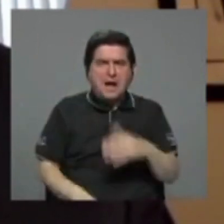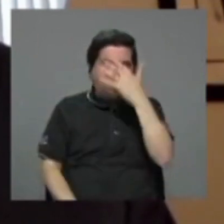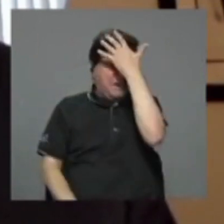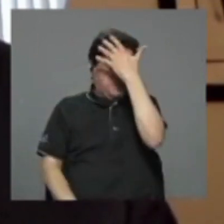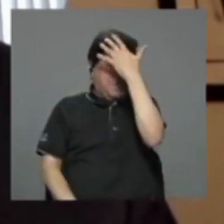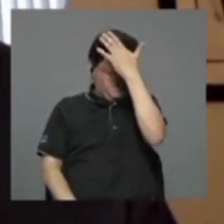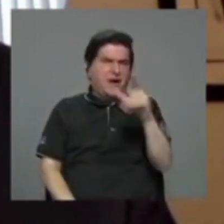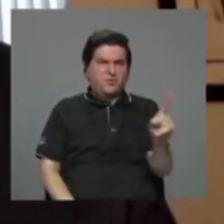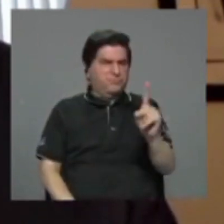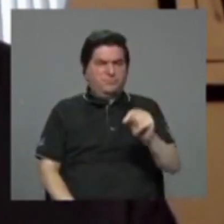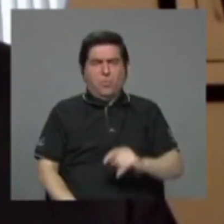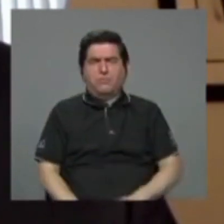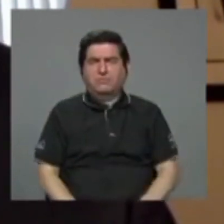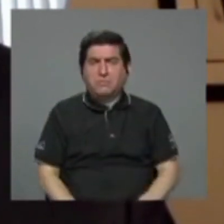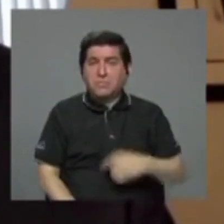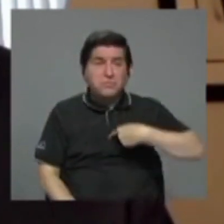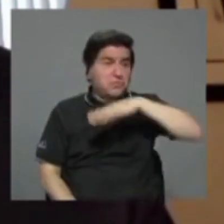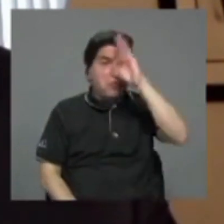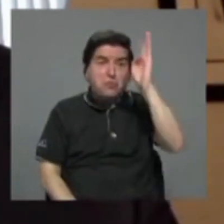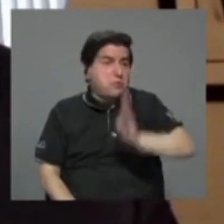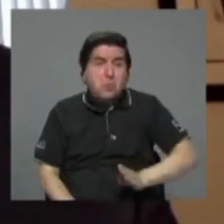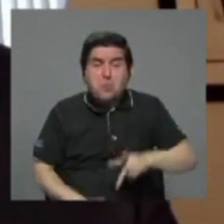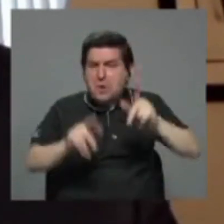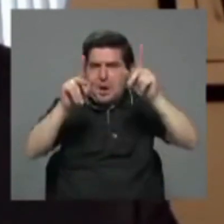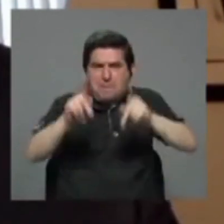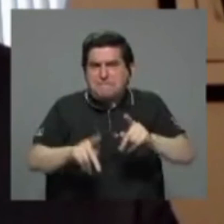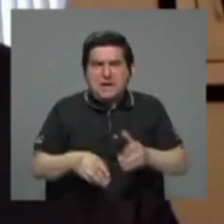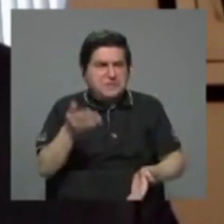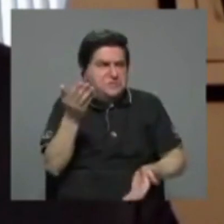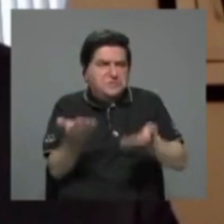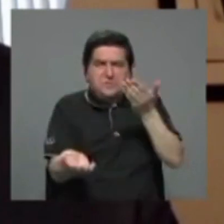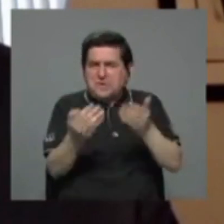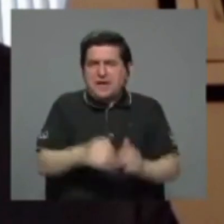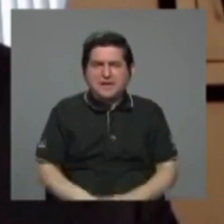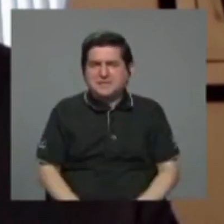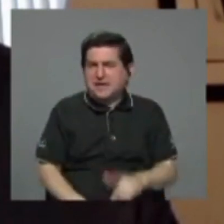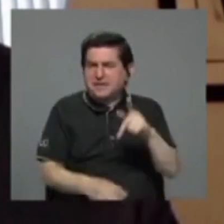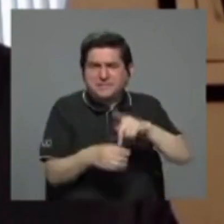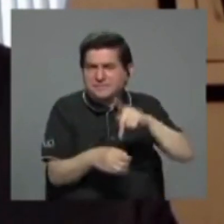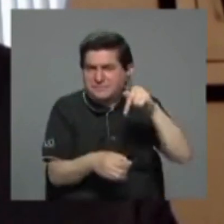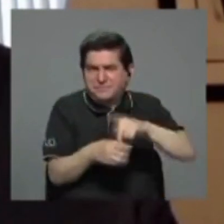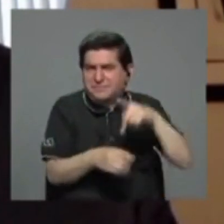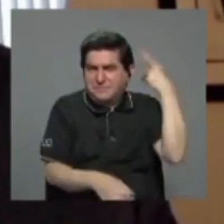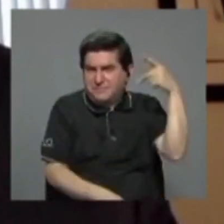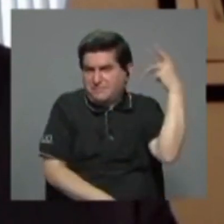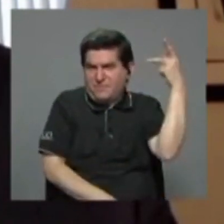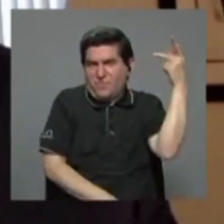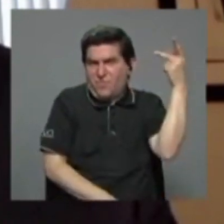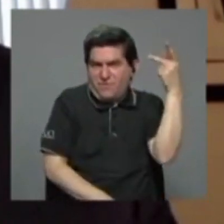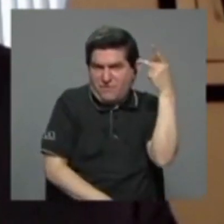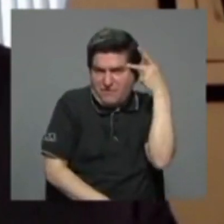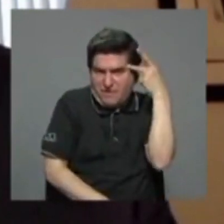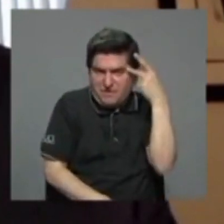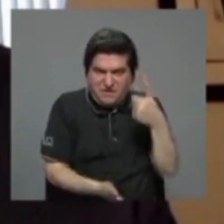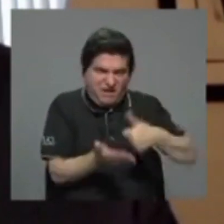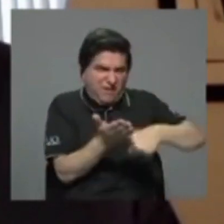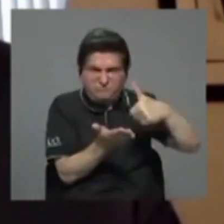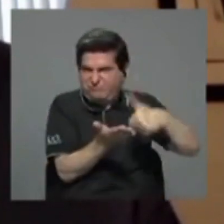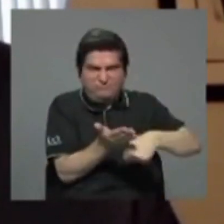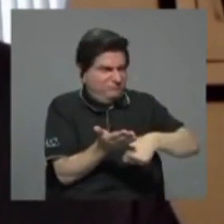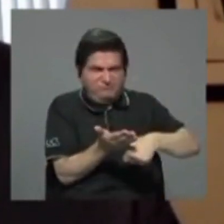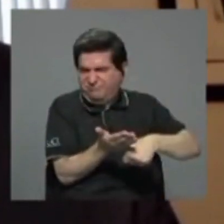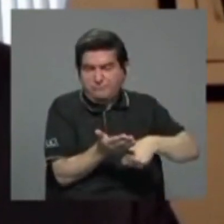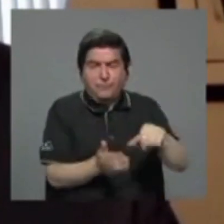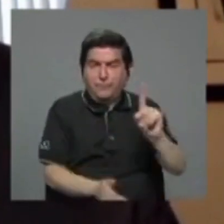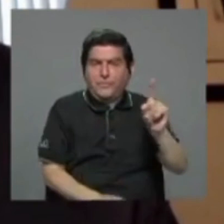estilo, porque yo nunca he sido como un participante en política electoral,